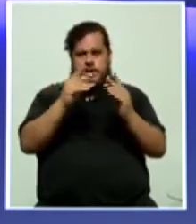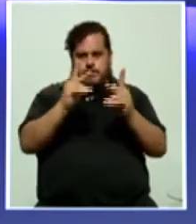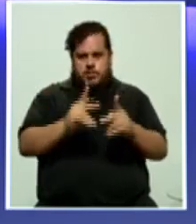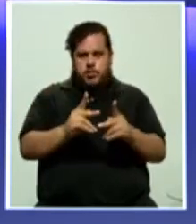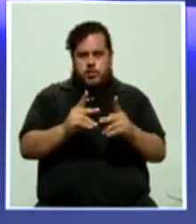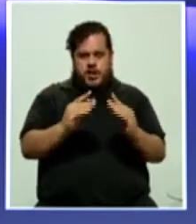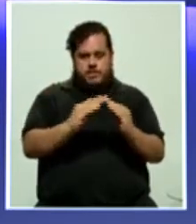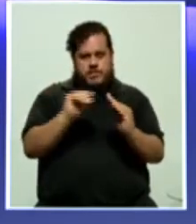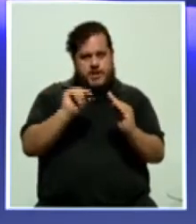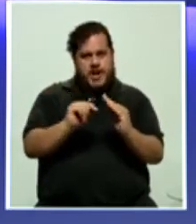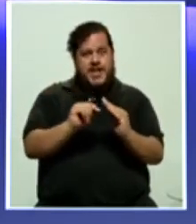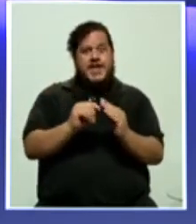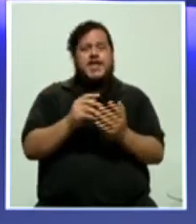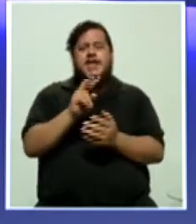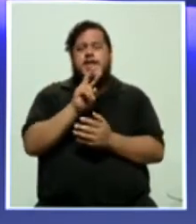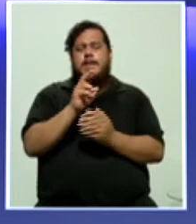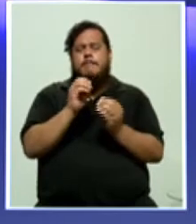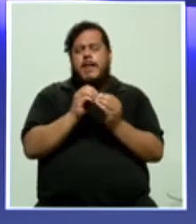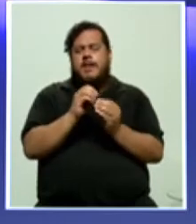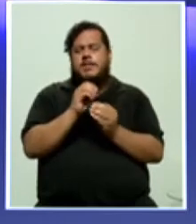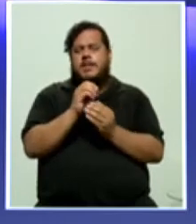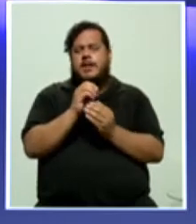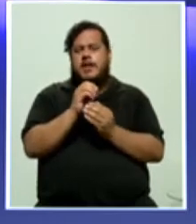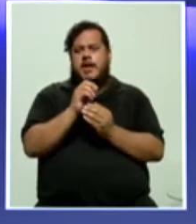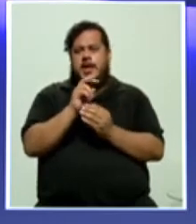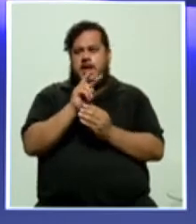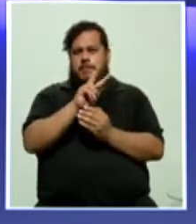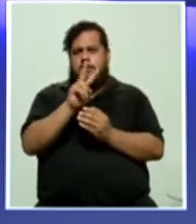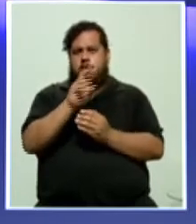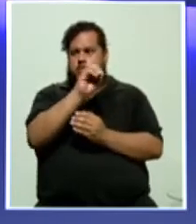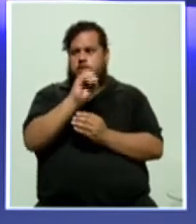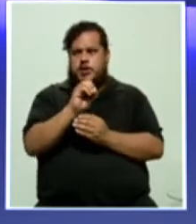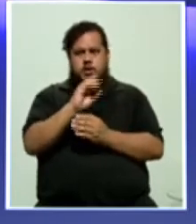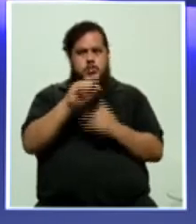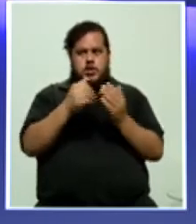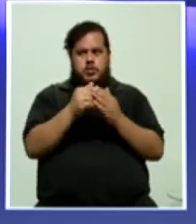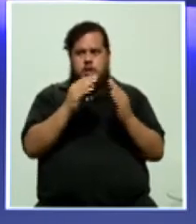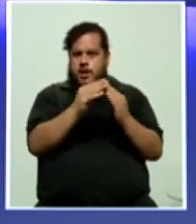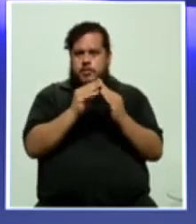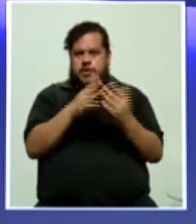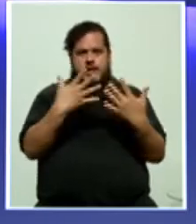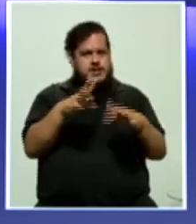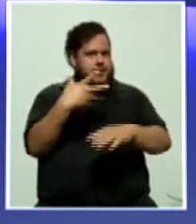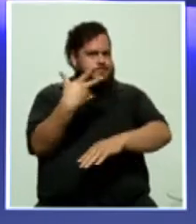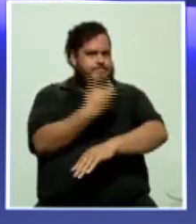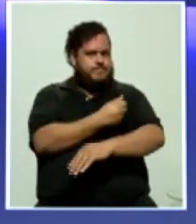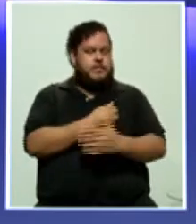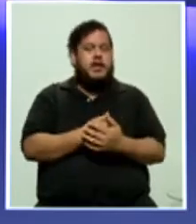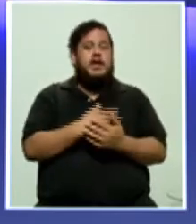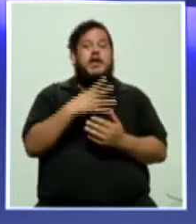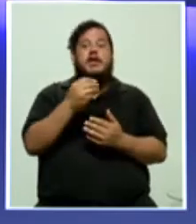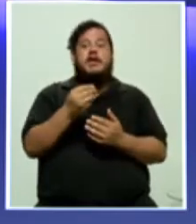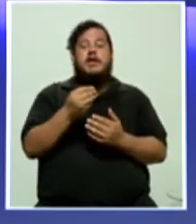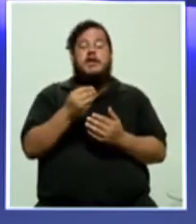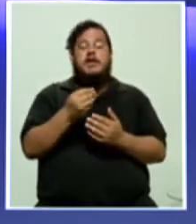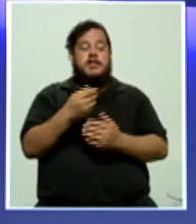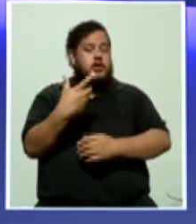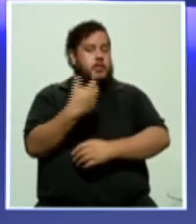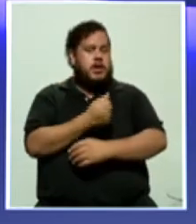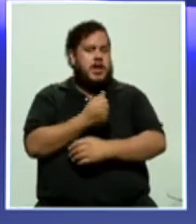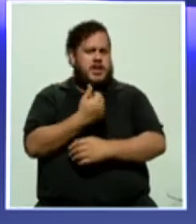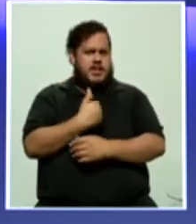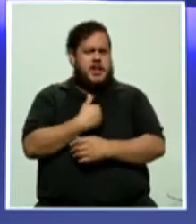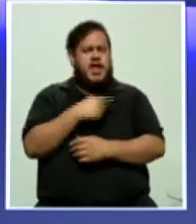el 22% de la población tuvo la primera dosis. Y de los vacunados ya hay